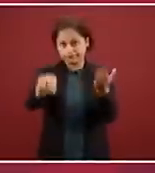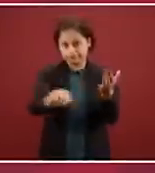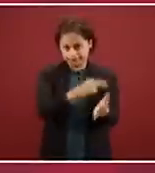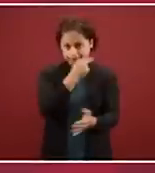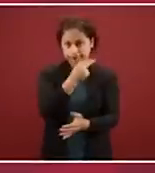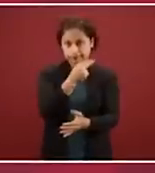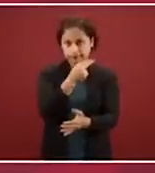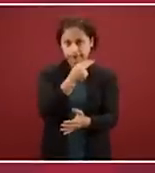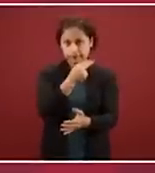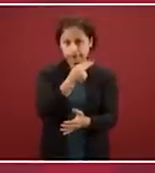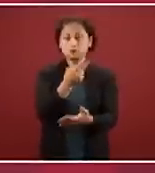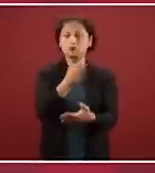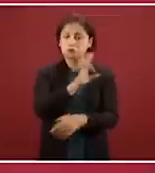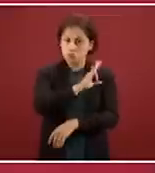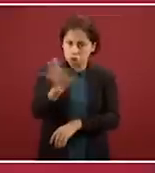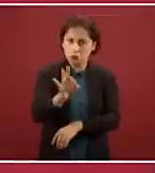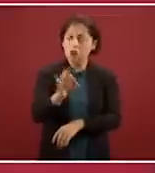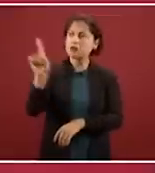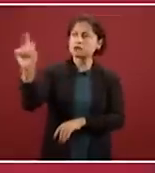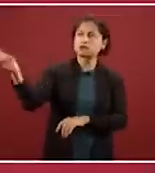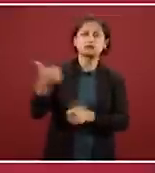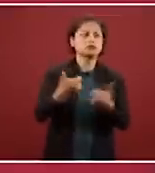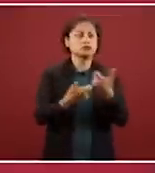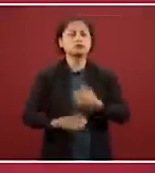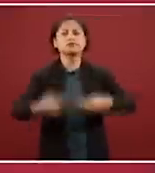se puede hacer negocios en México.